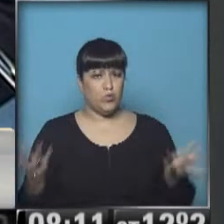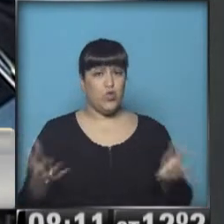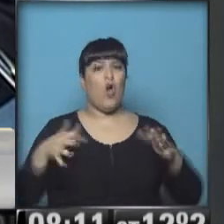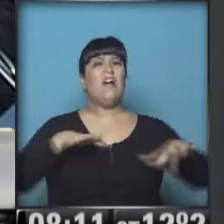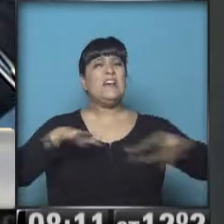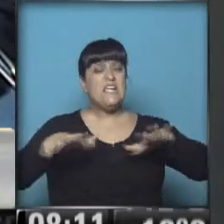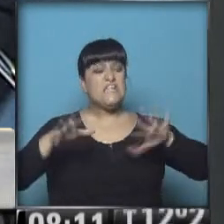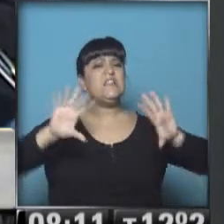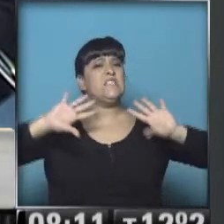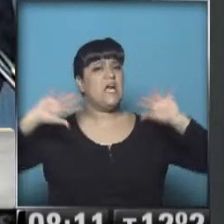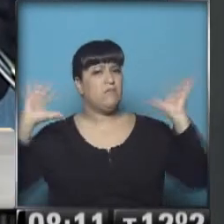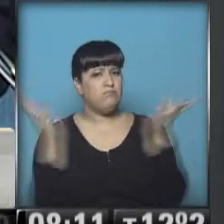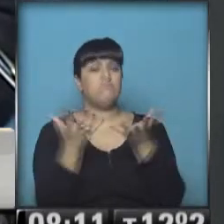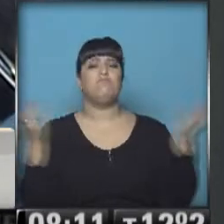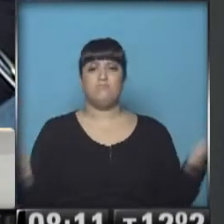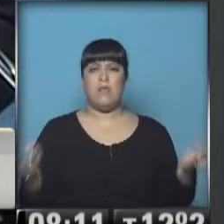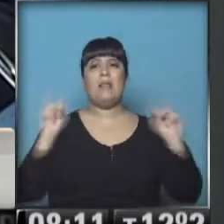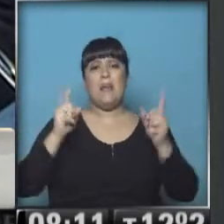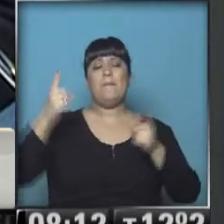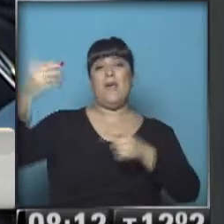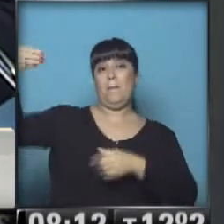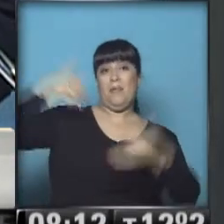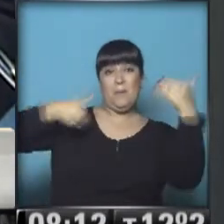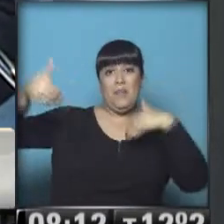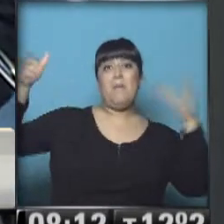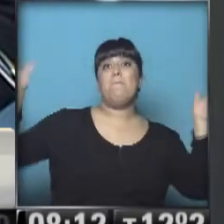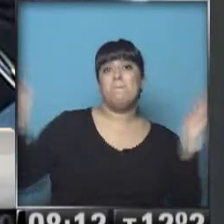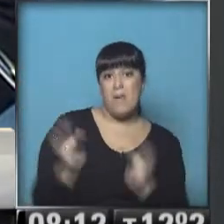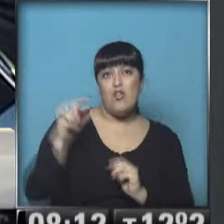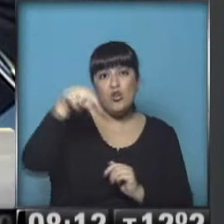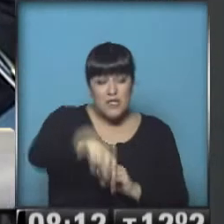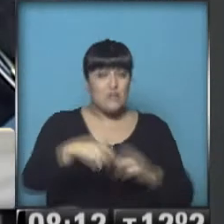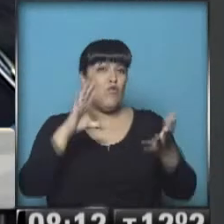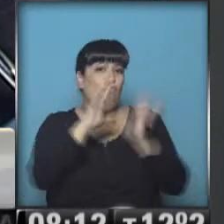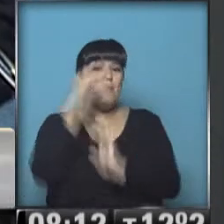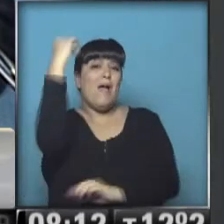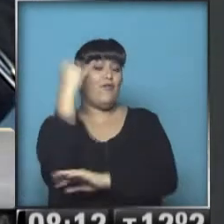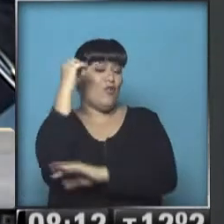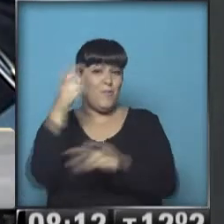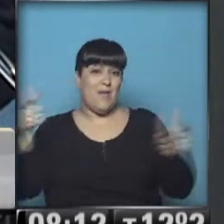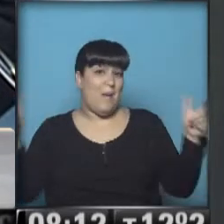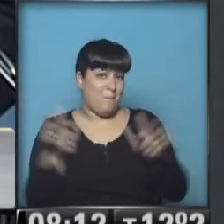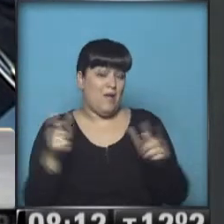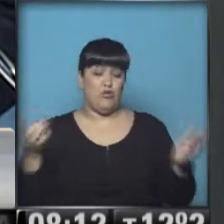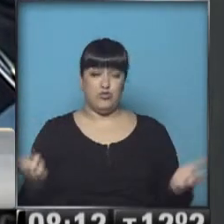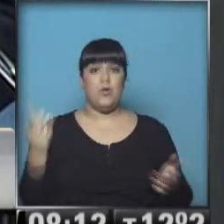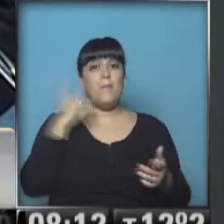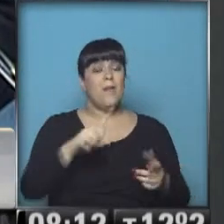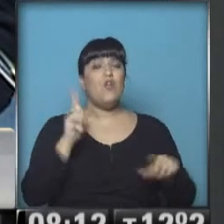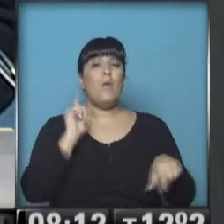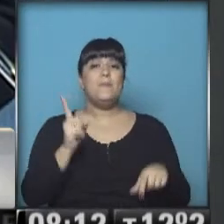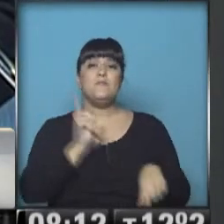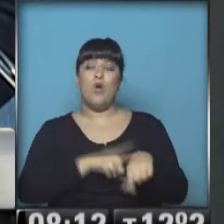económica internacional de menor demanda externa y eso ha afectado la tasa de ese movimiento de la economía pero paralelamente con eso